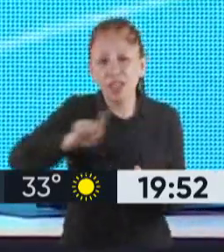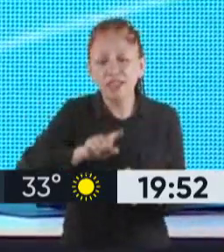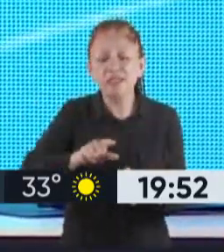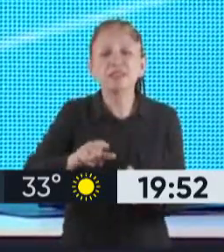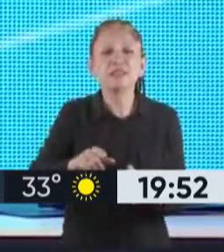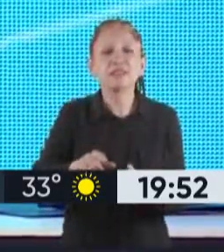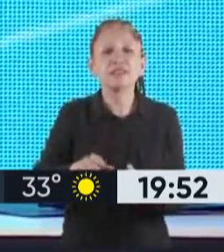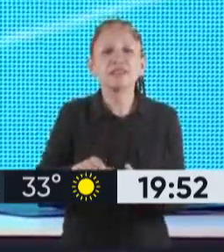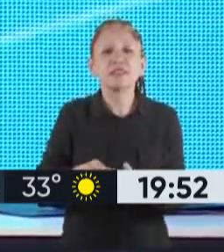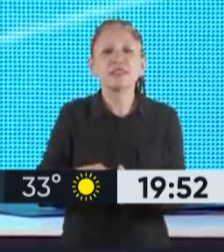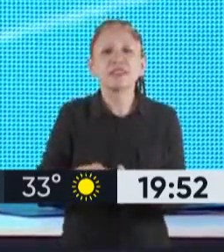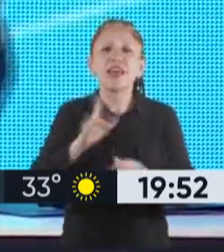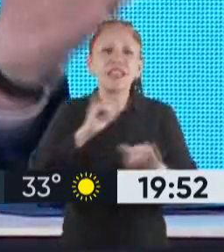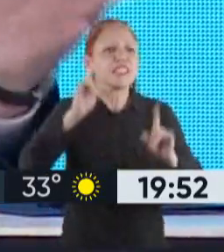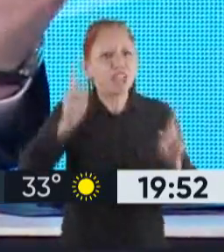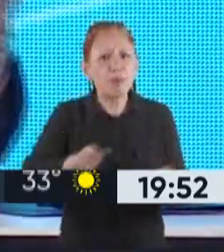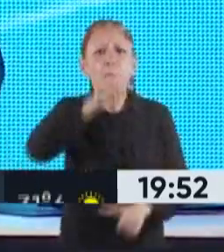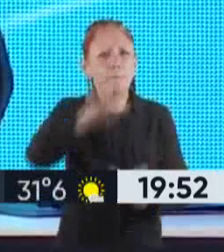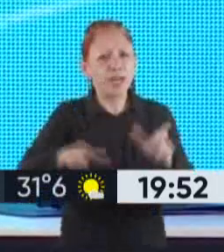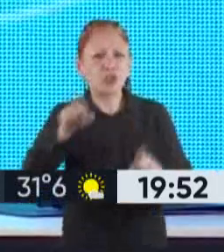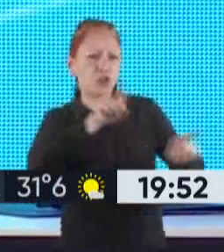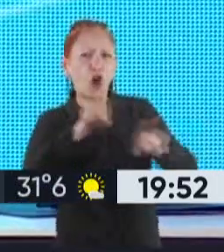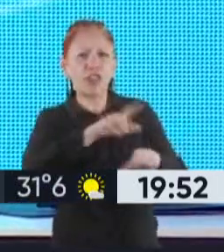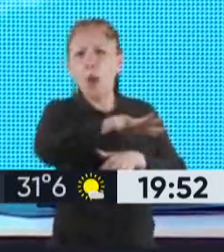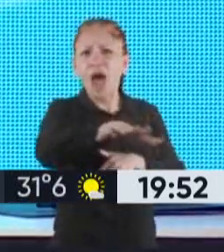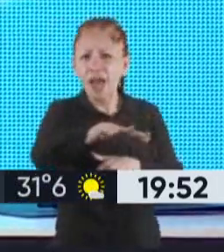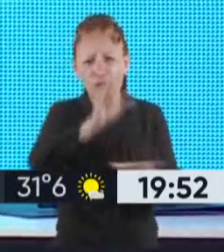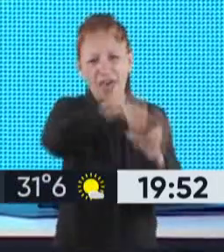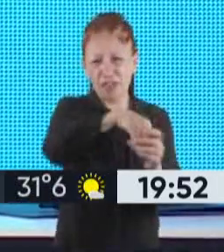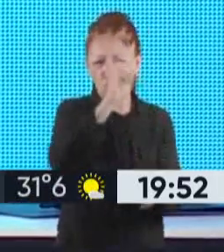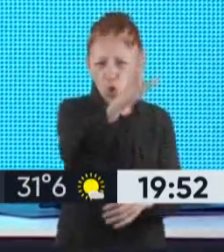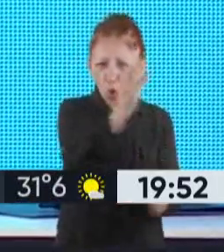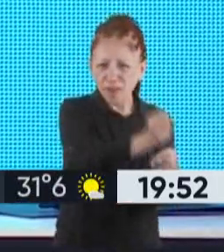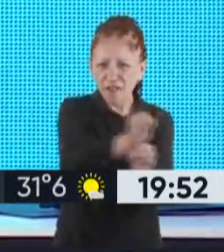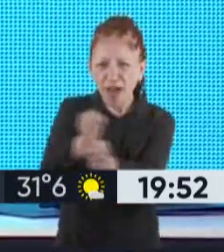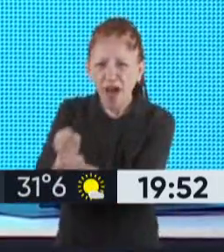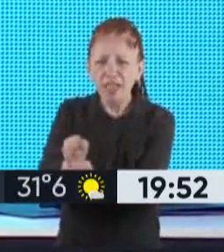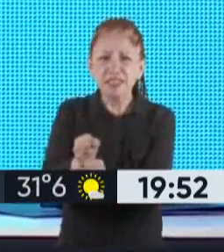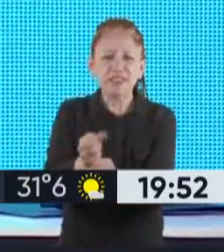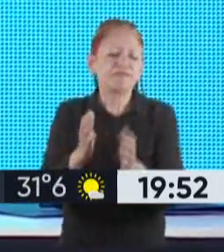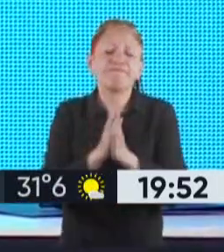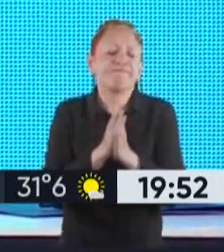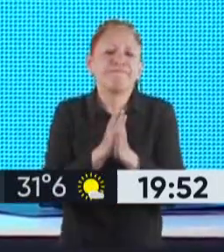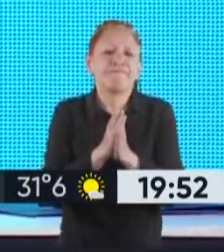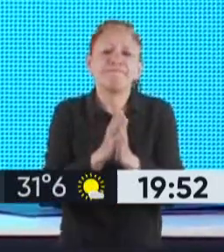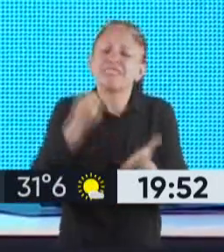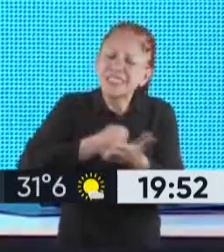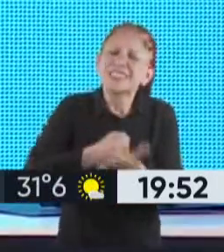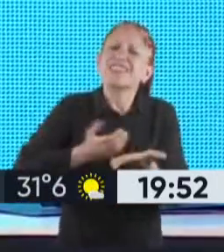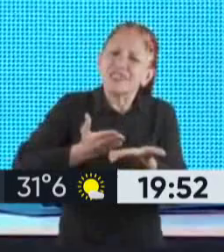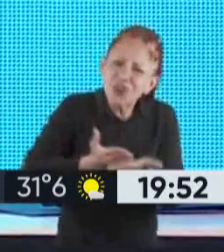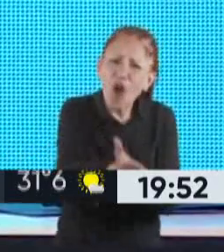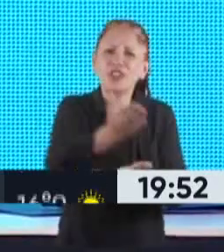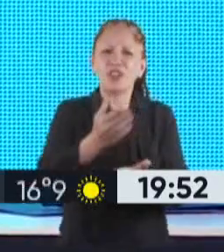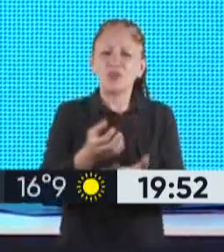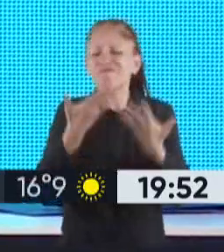esos dirigentes barriales de clubes de barrio que por favor no bajen los brazos, que necesitamos que todo esto